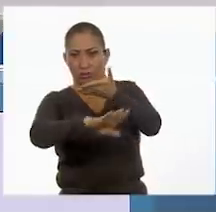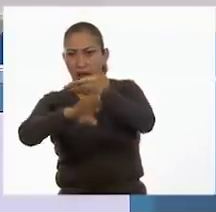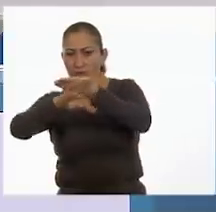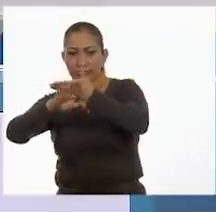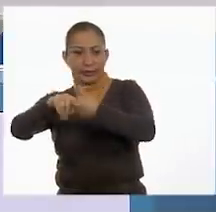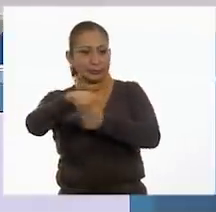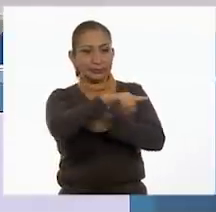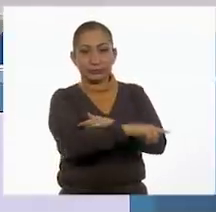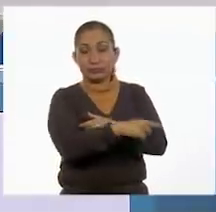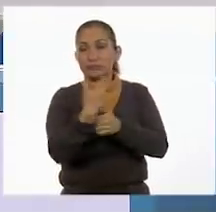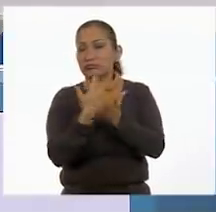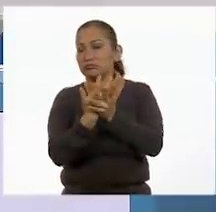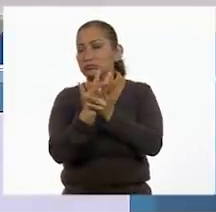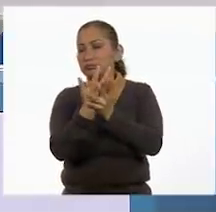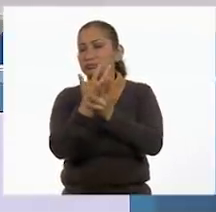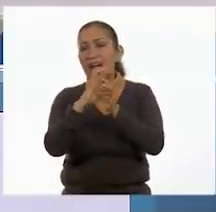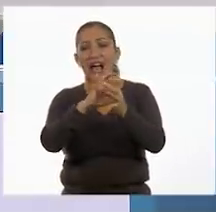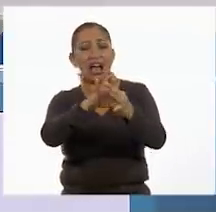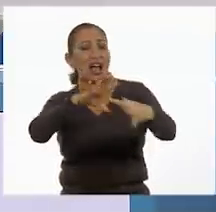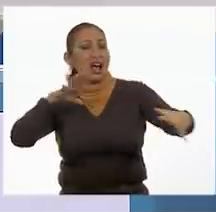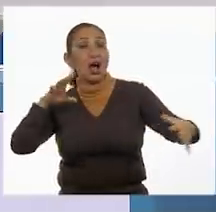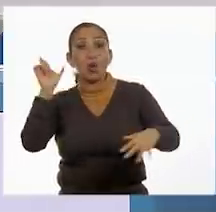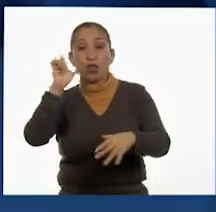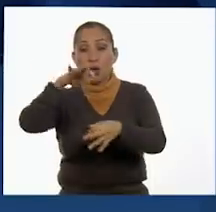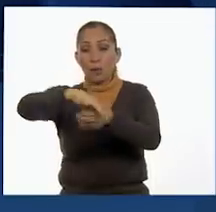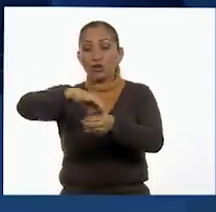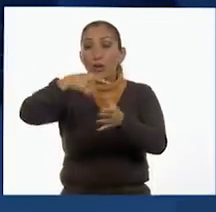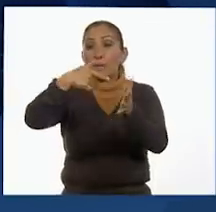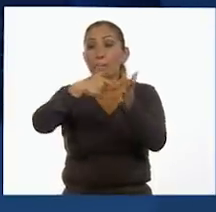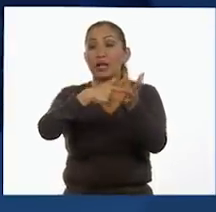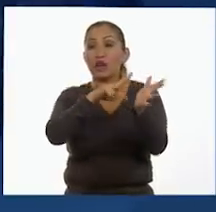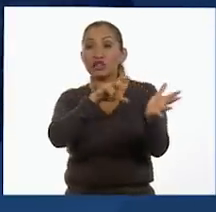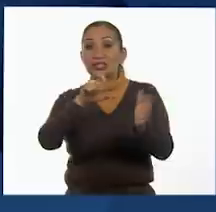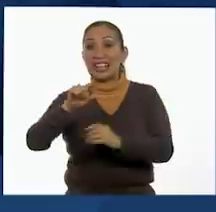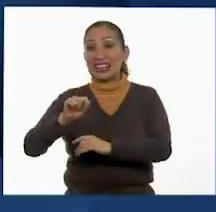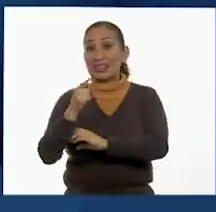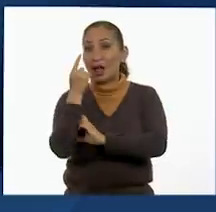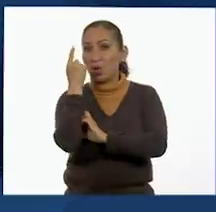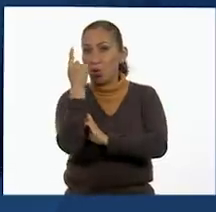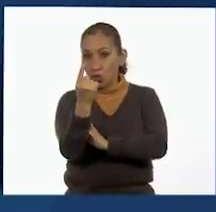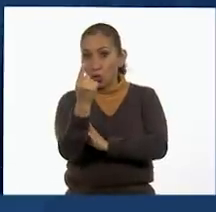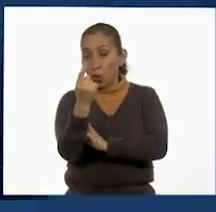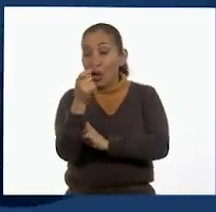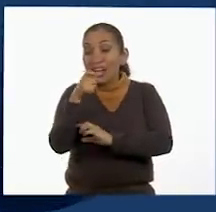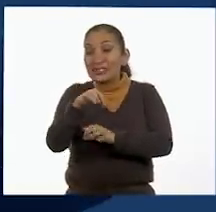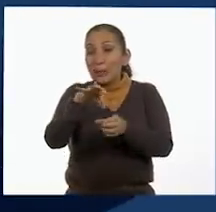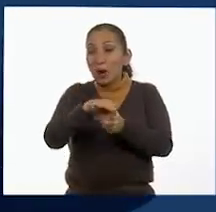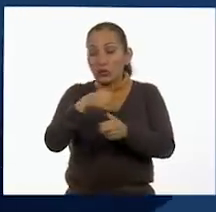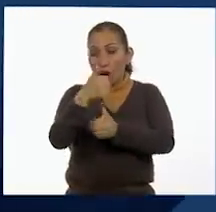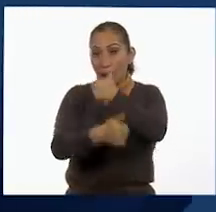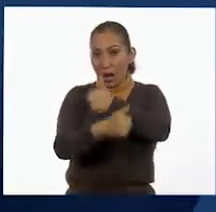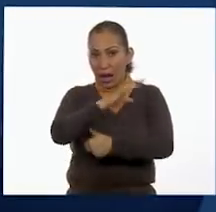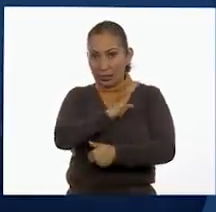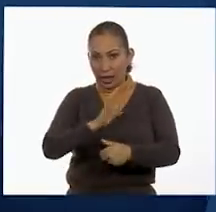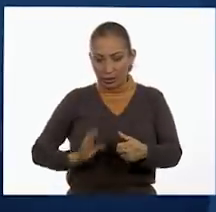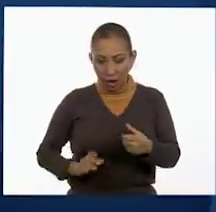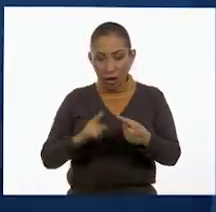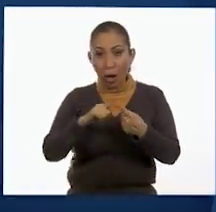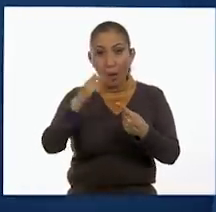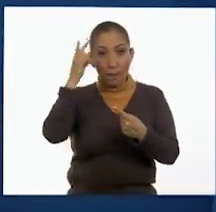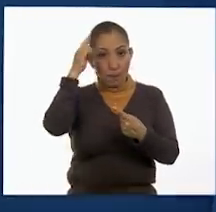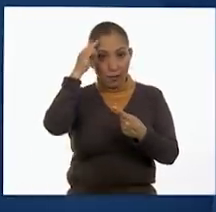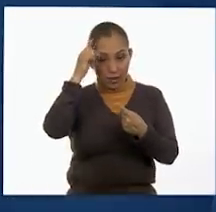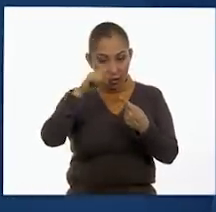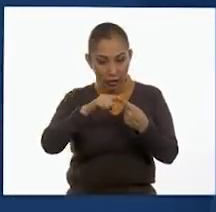varios, llegaron a un punto de quiebre durante las elecciones de 1871. En estas compitieron como candidatos